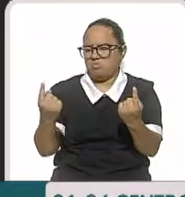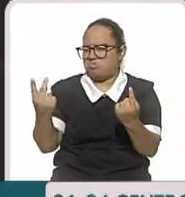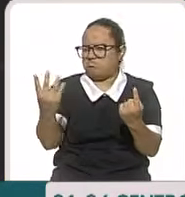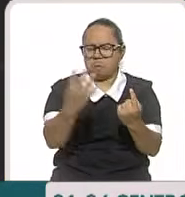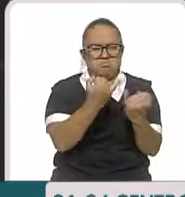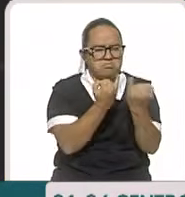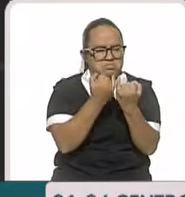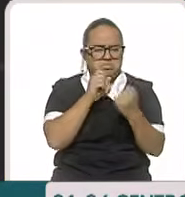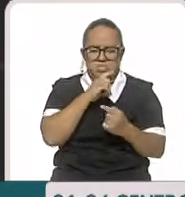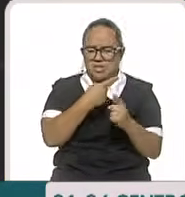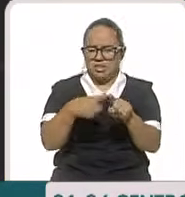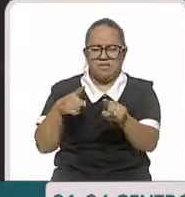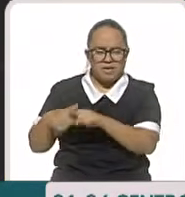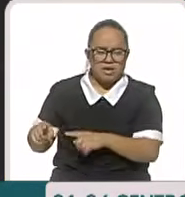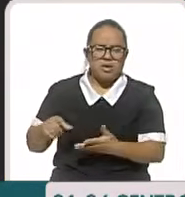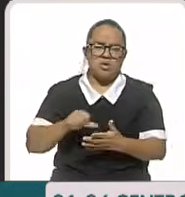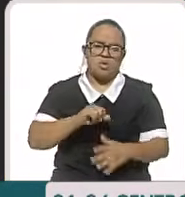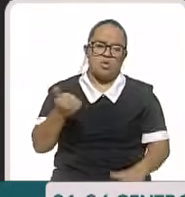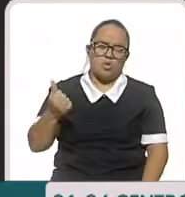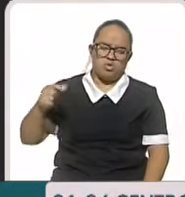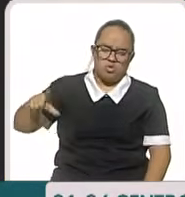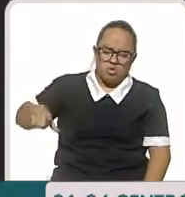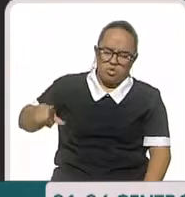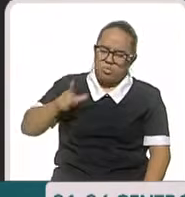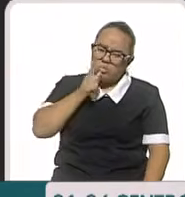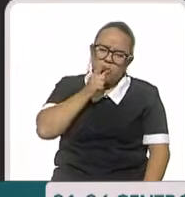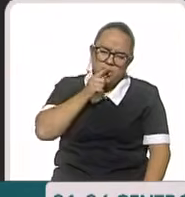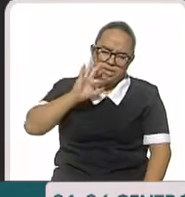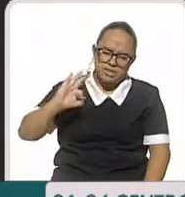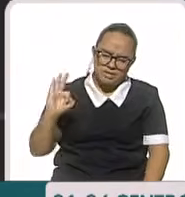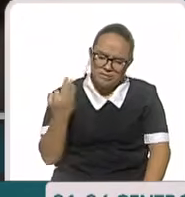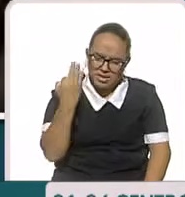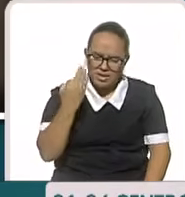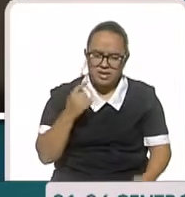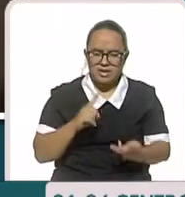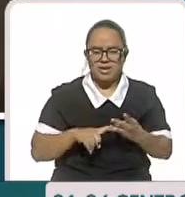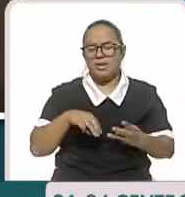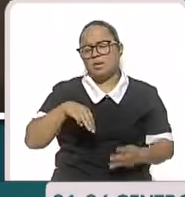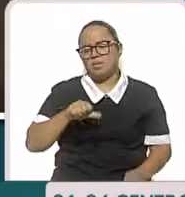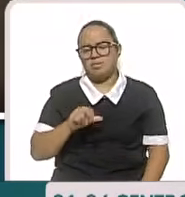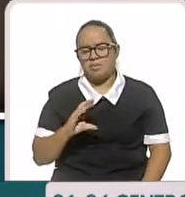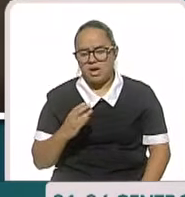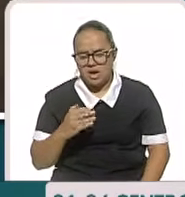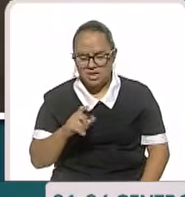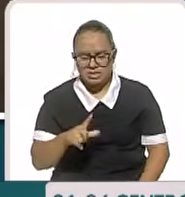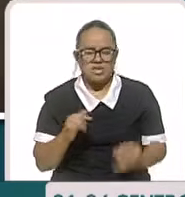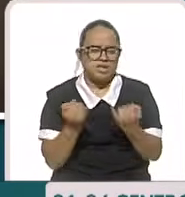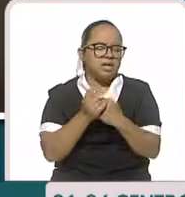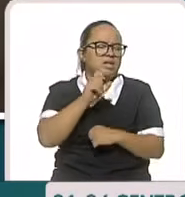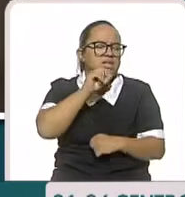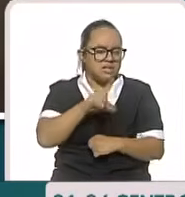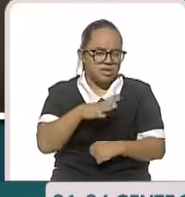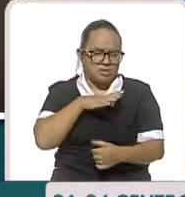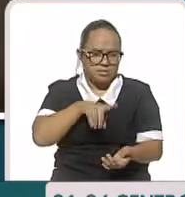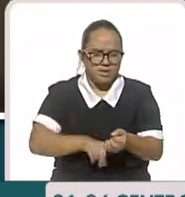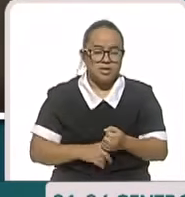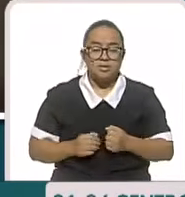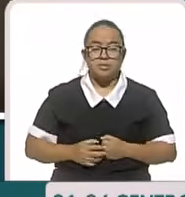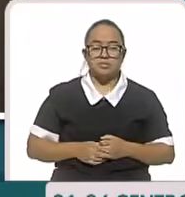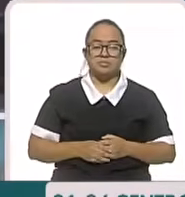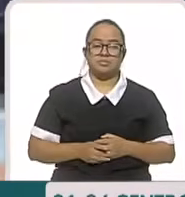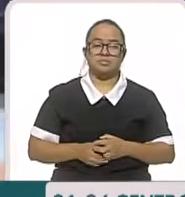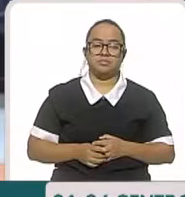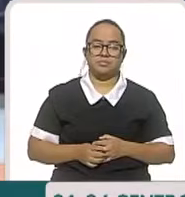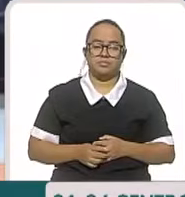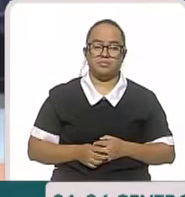otros oficiales federales como de los Marshals, de la oficina de Marshals en el mismo proceso. Y Jesús, veíamos